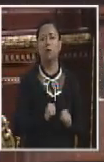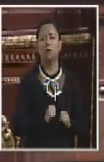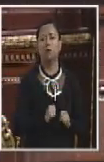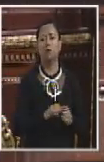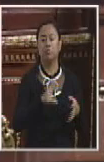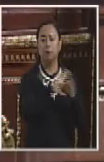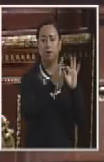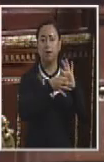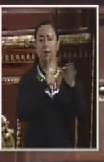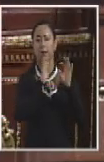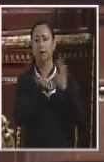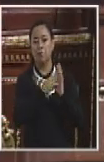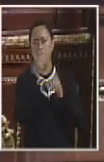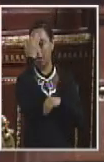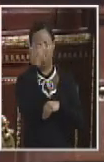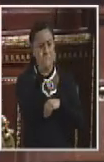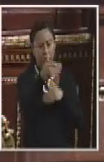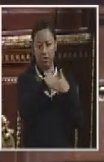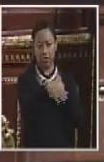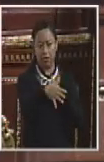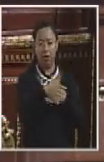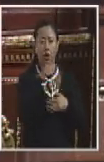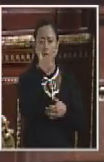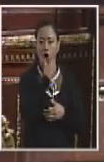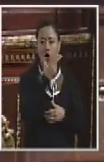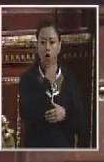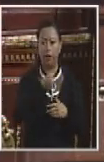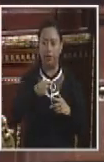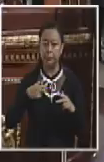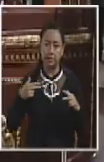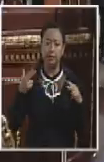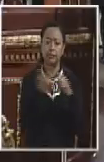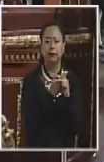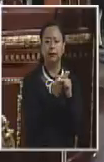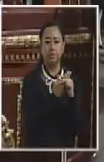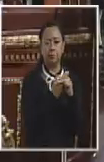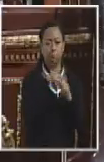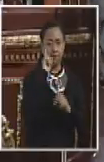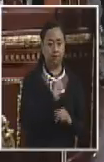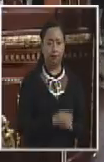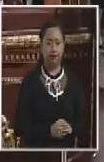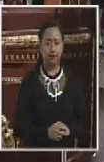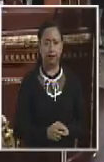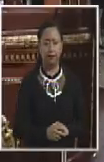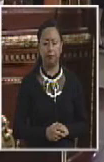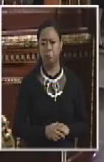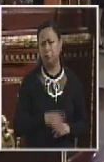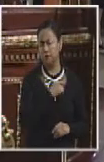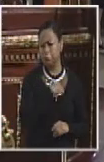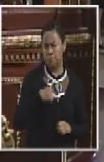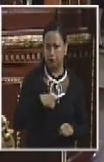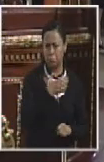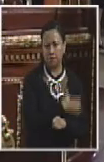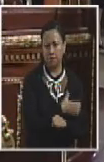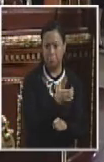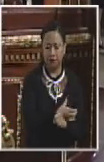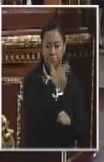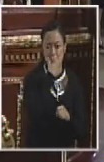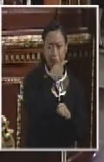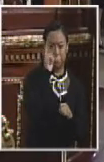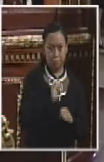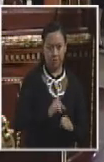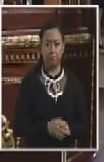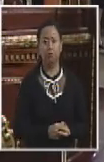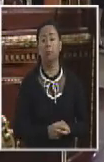feminicidas. Estimados compañeros y compañeras, no perdamos la oportunidad de emitir penas